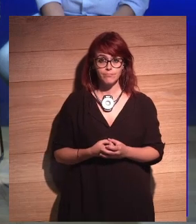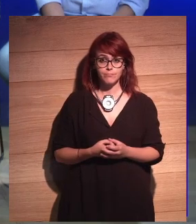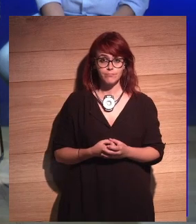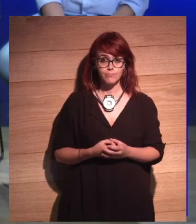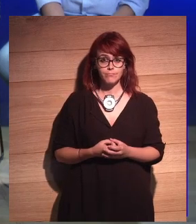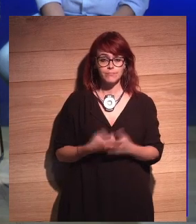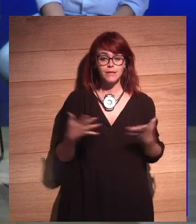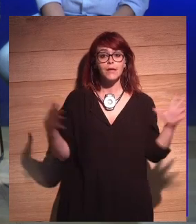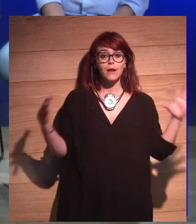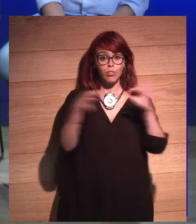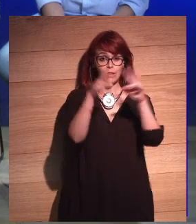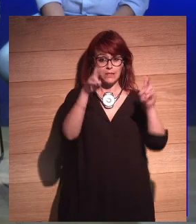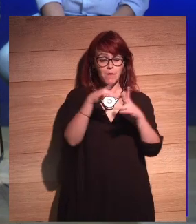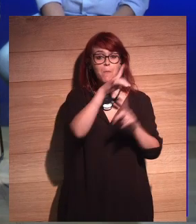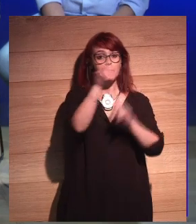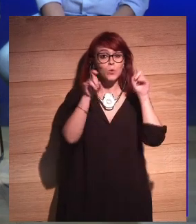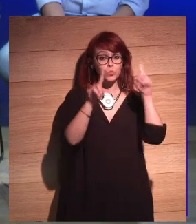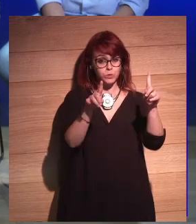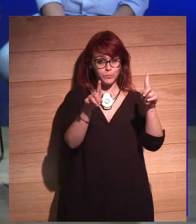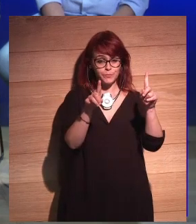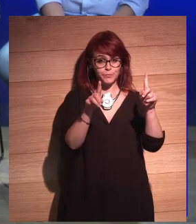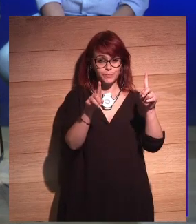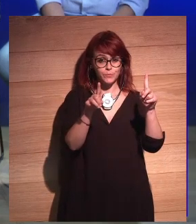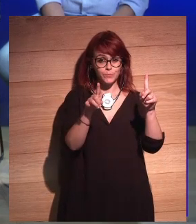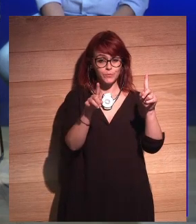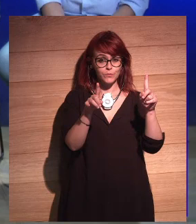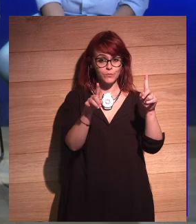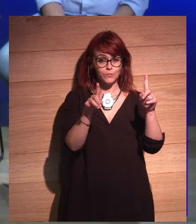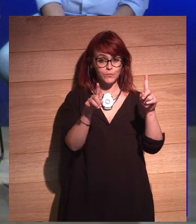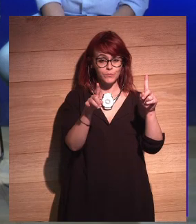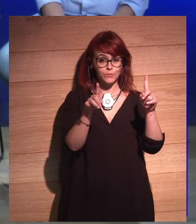en relación con esto, una de mis preguntas